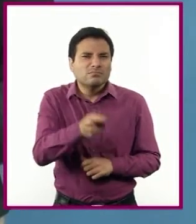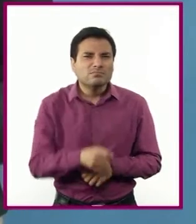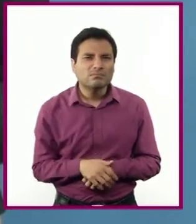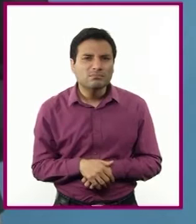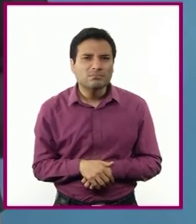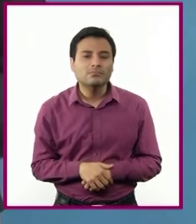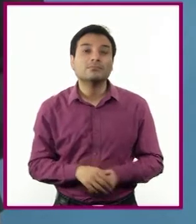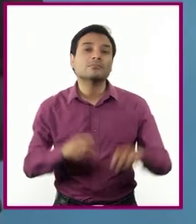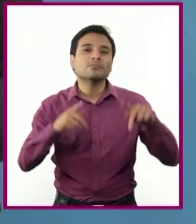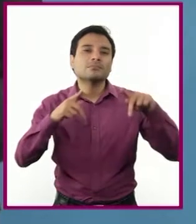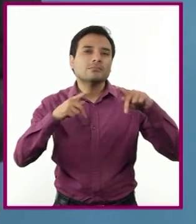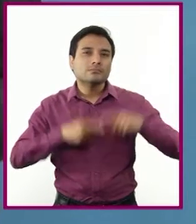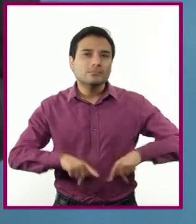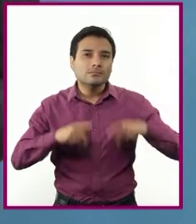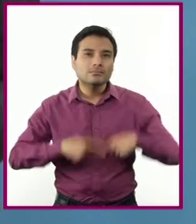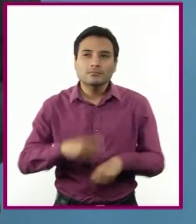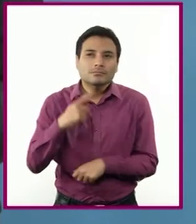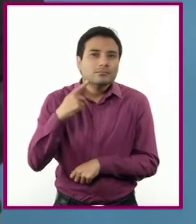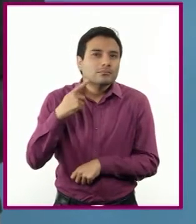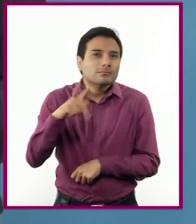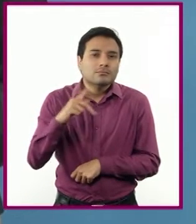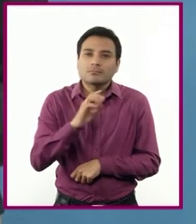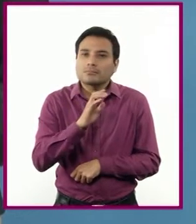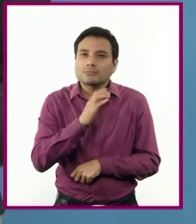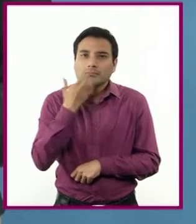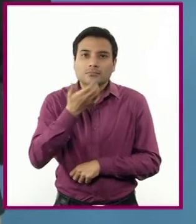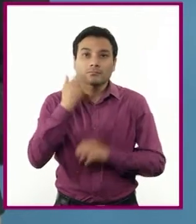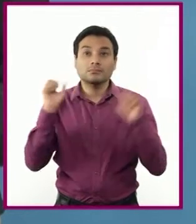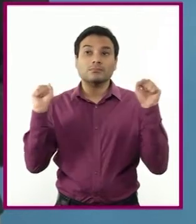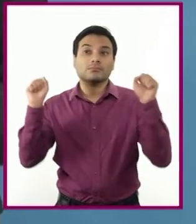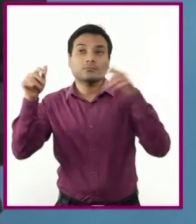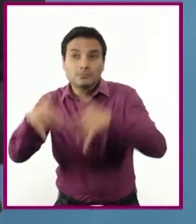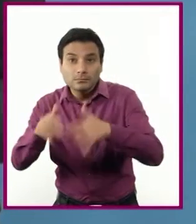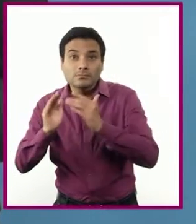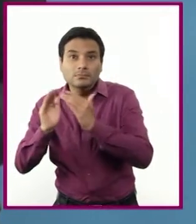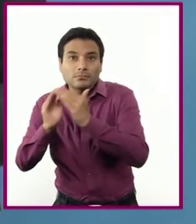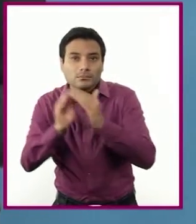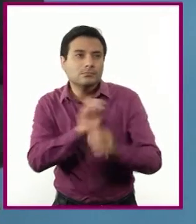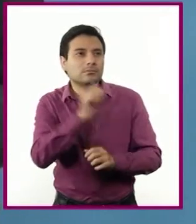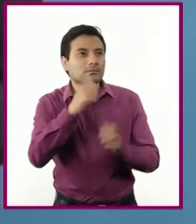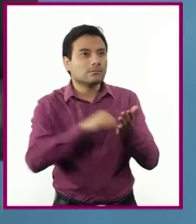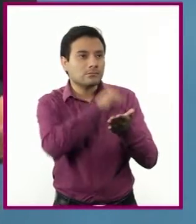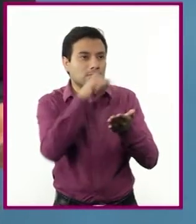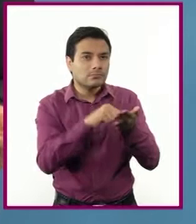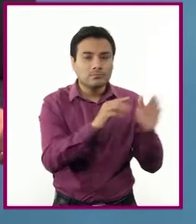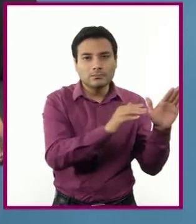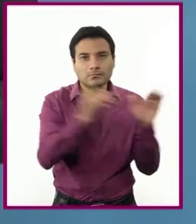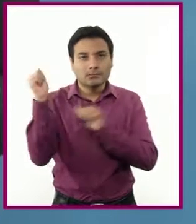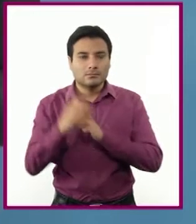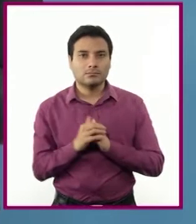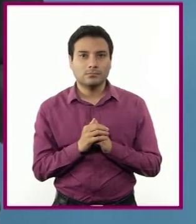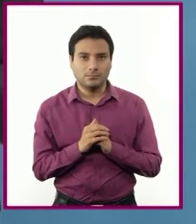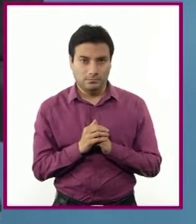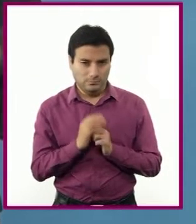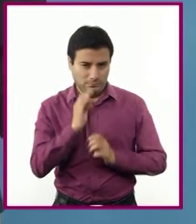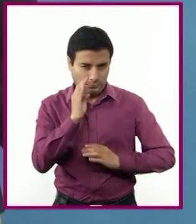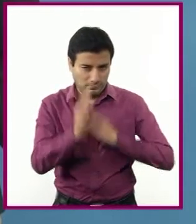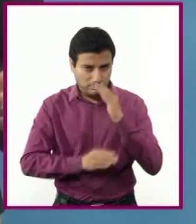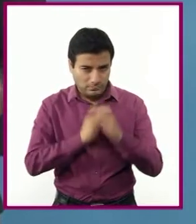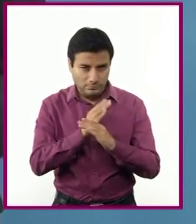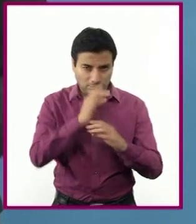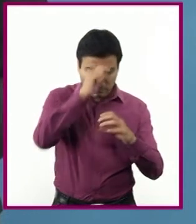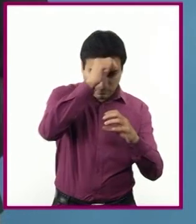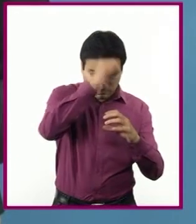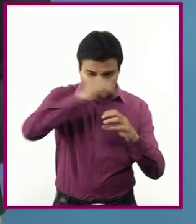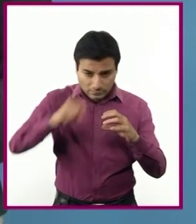los individuos se dispersan en determinadas áreas. A nivel global, la población no se reparte de manera